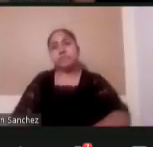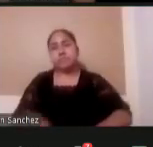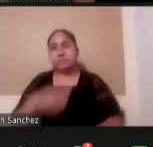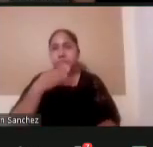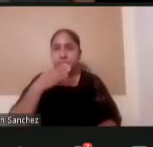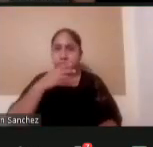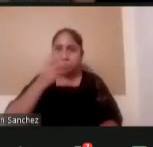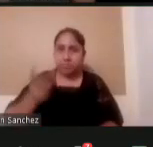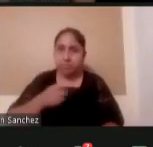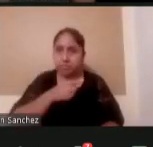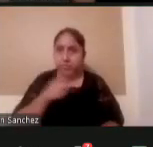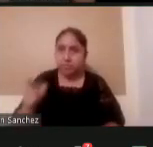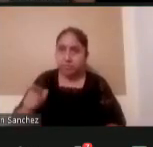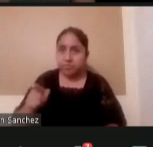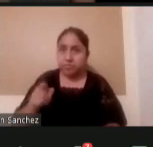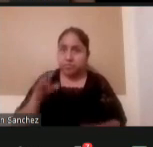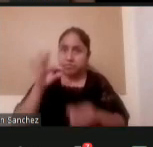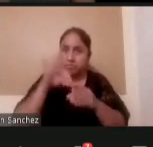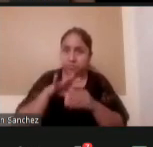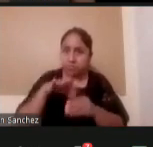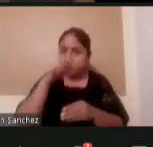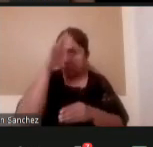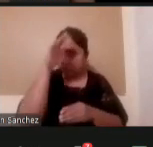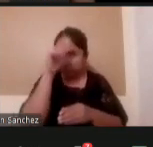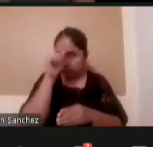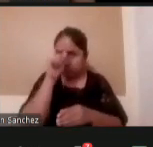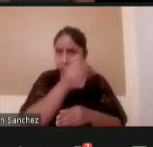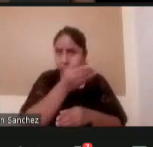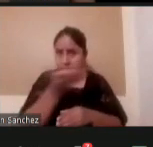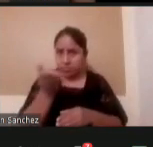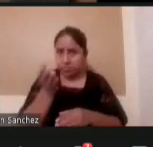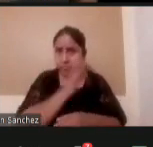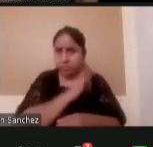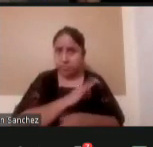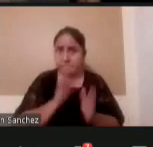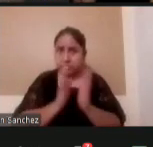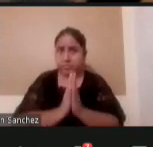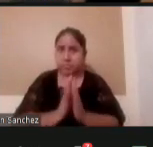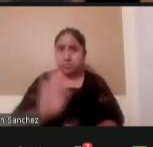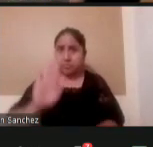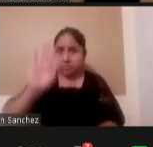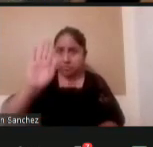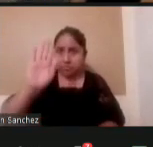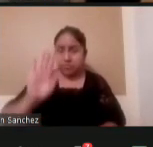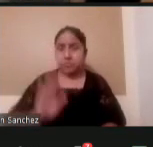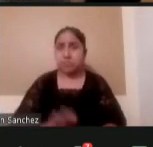esté a favor del punto de acuerdo en mención, favor de manifestarlo levantando su mano.